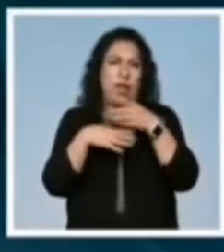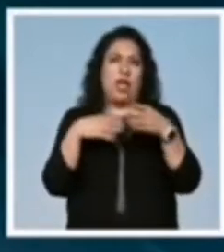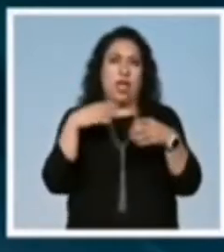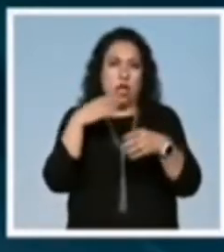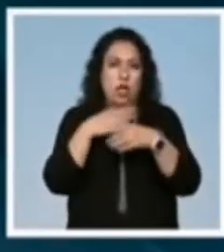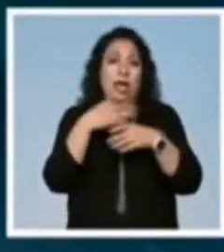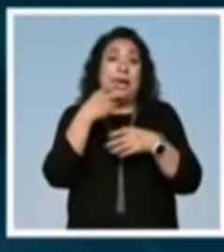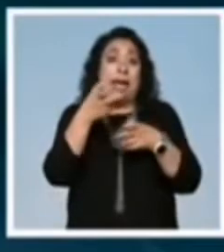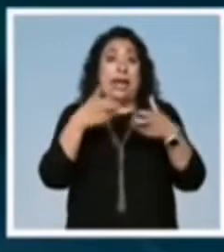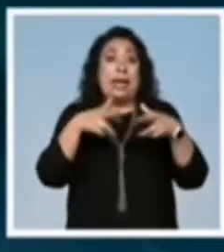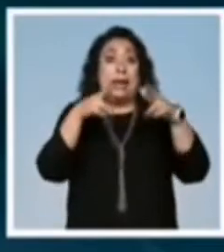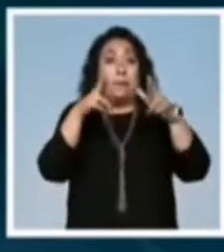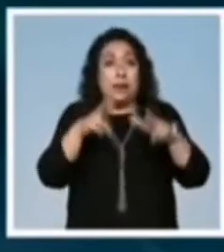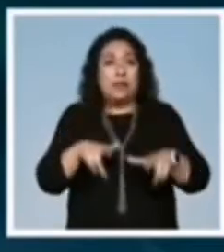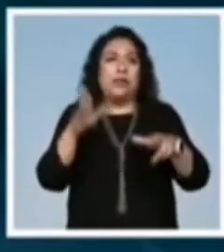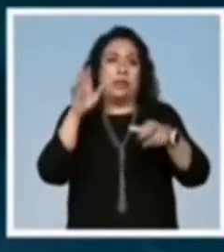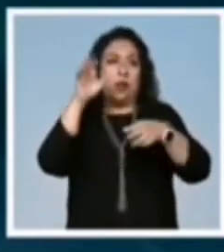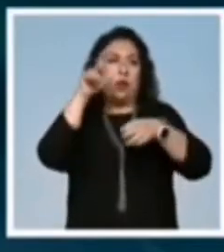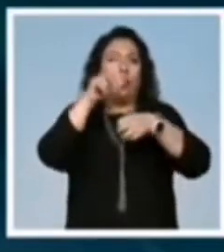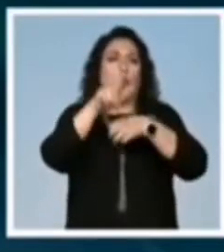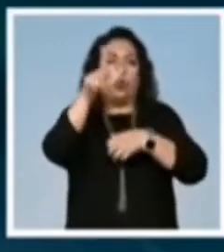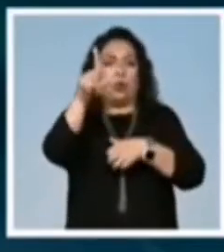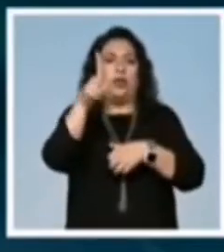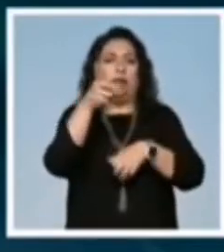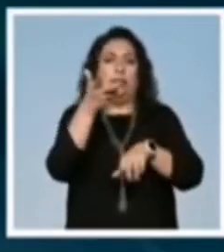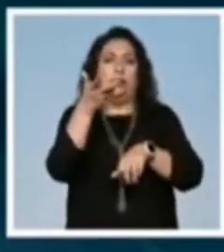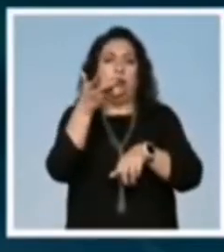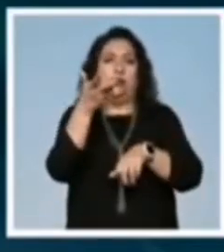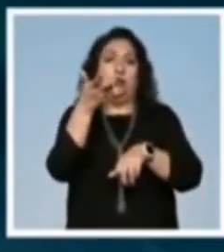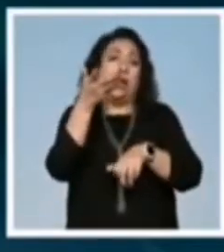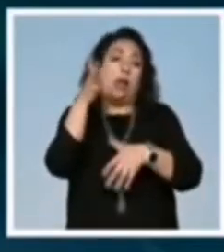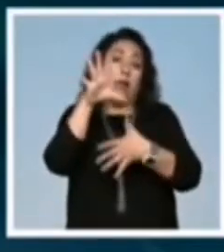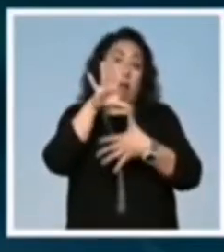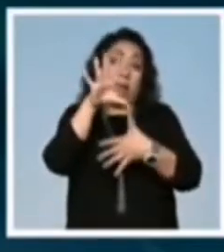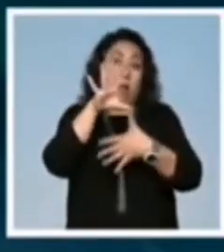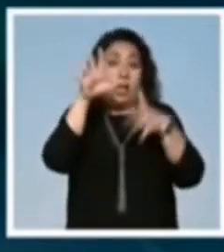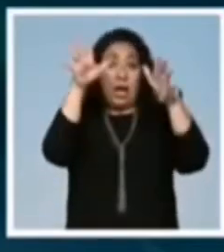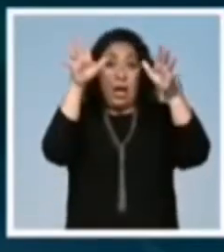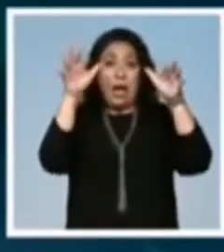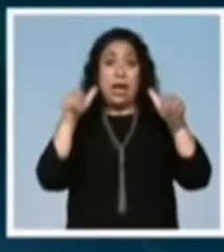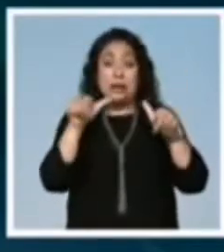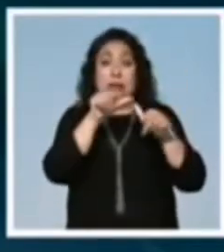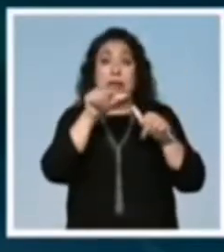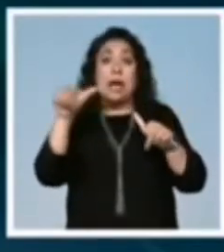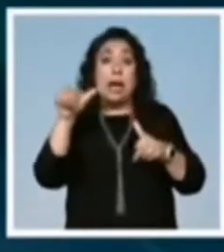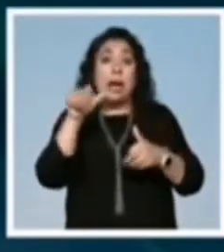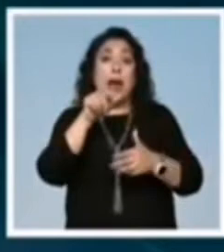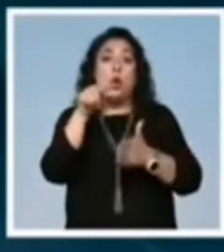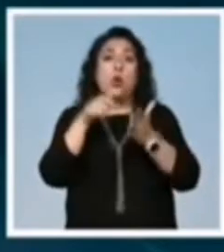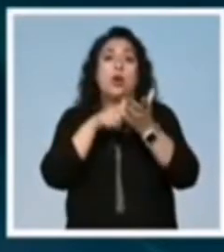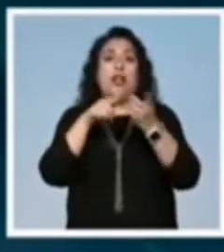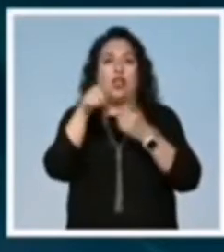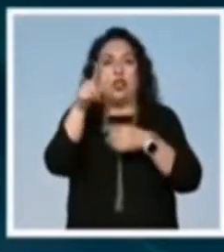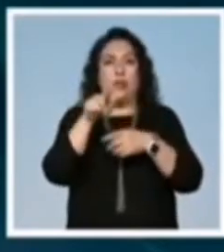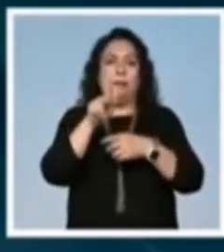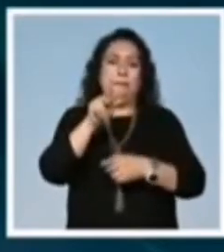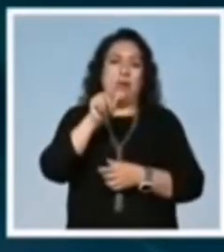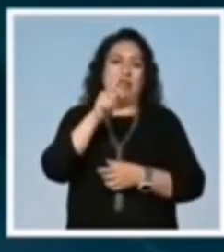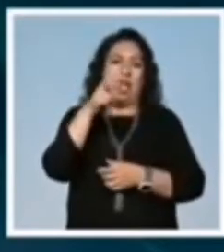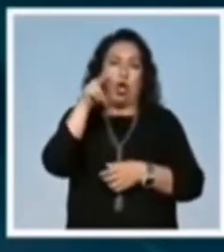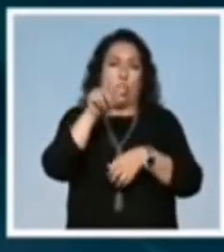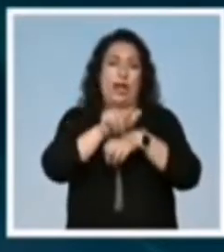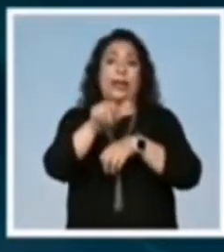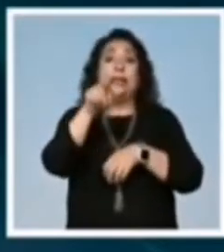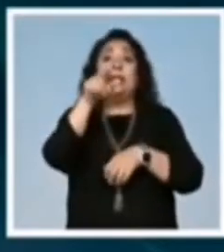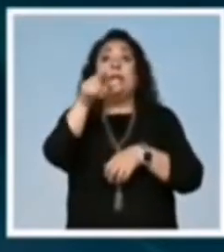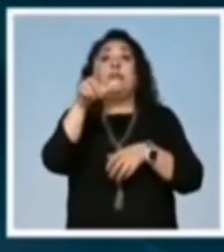que representan las culturas americanas desde Alaska hasta la Patagonia. La colección es amplia